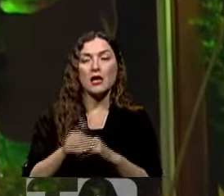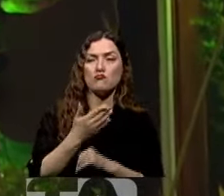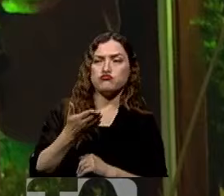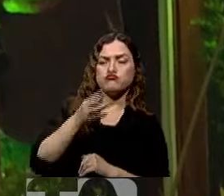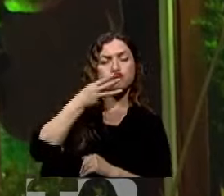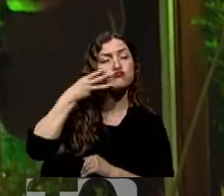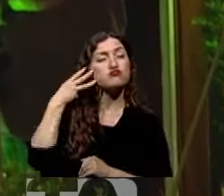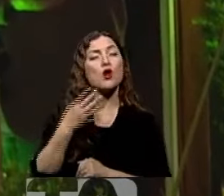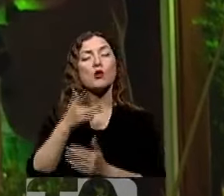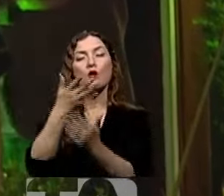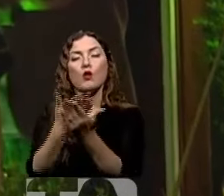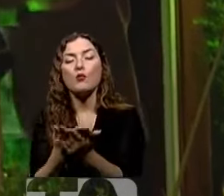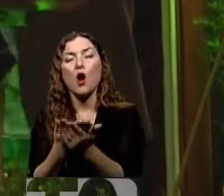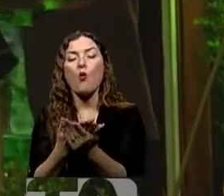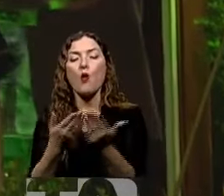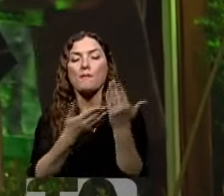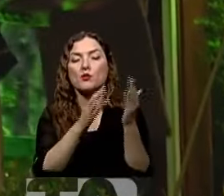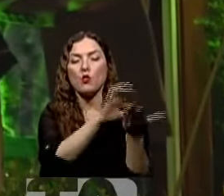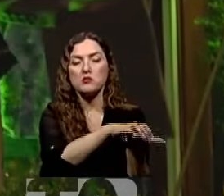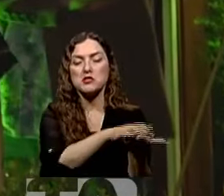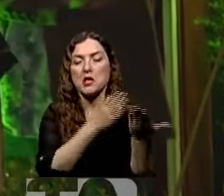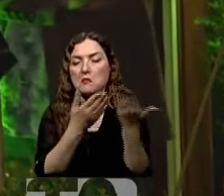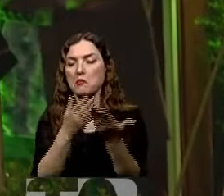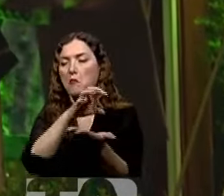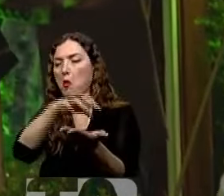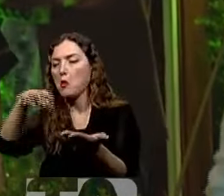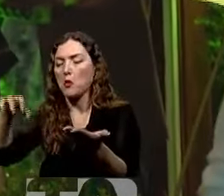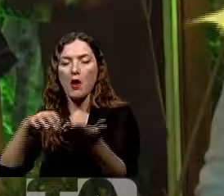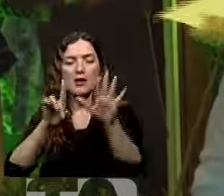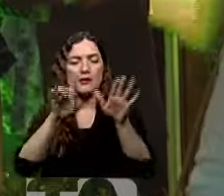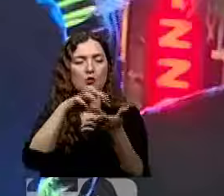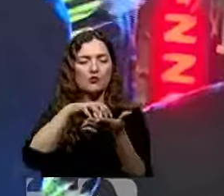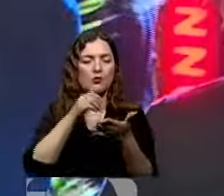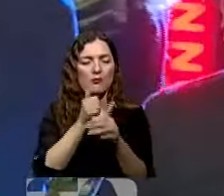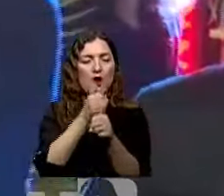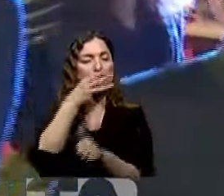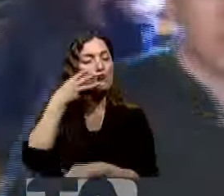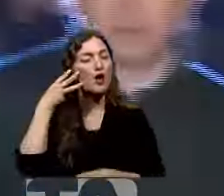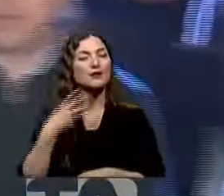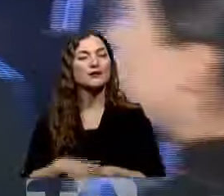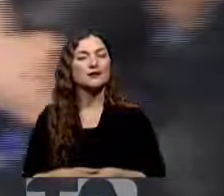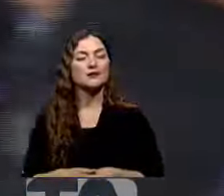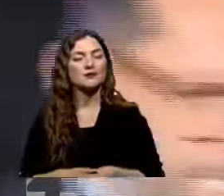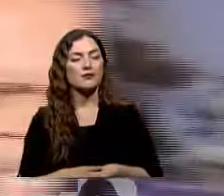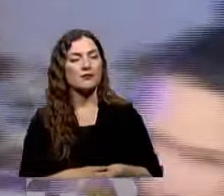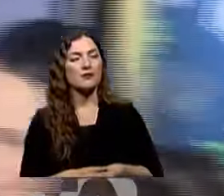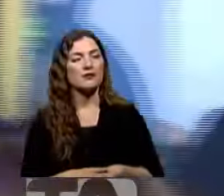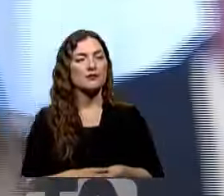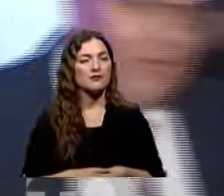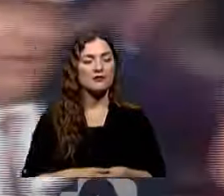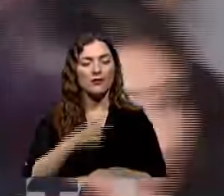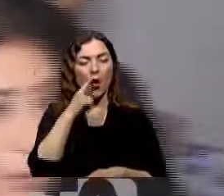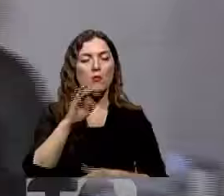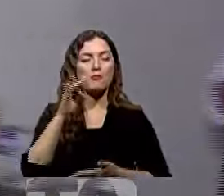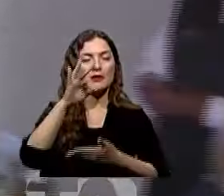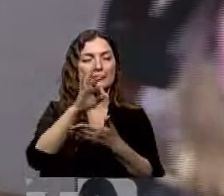se va a hacer un evento por provincia en cada una de las provincias de las 6 provincias de la Amazonía. Juan Carlos de la Hoz, representante del